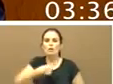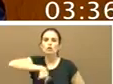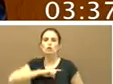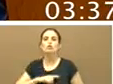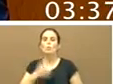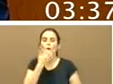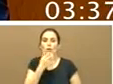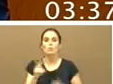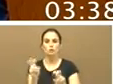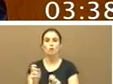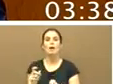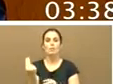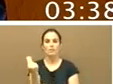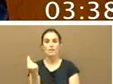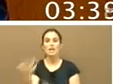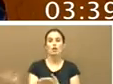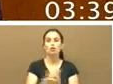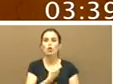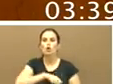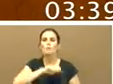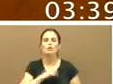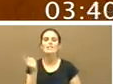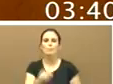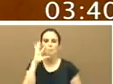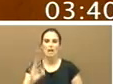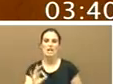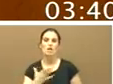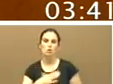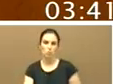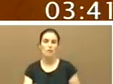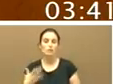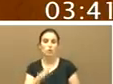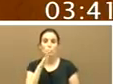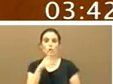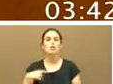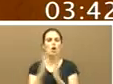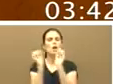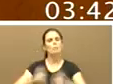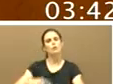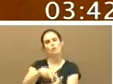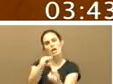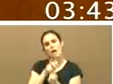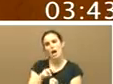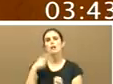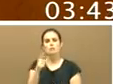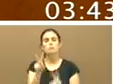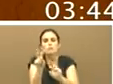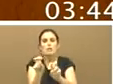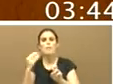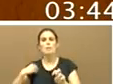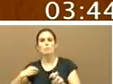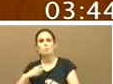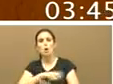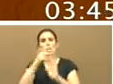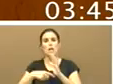con respecto al dinero de todos los extremeños. Por eso, en relación al pacto fiscal que se pretende, la propia